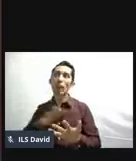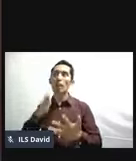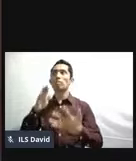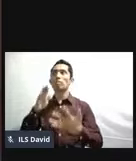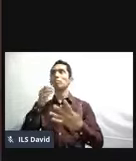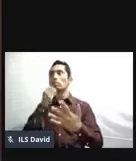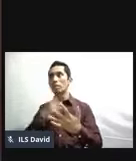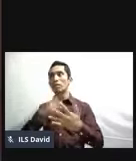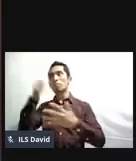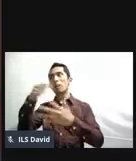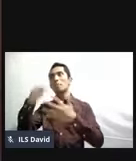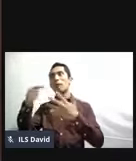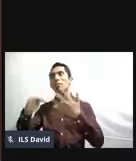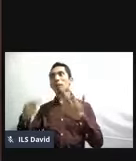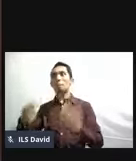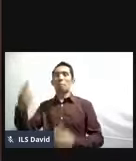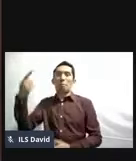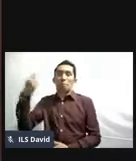un mandato,